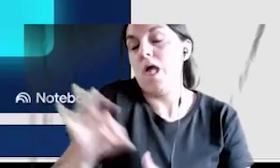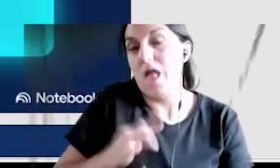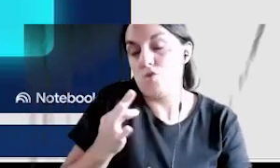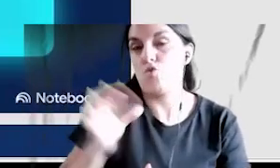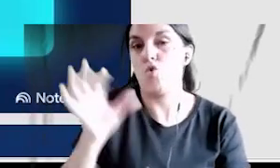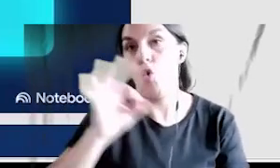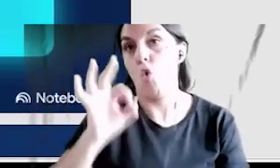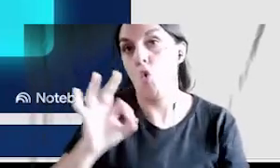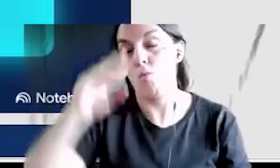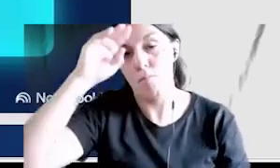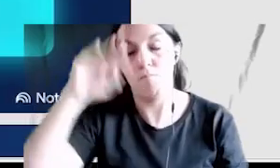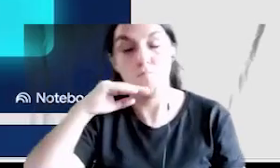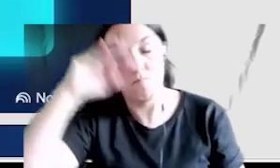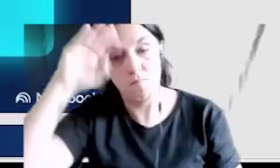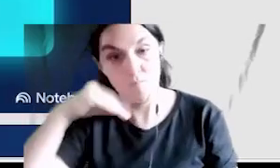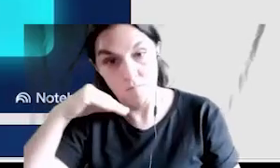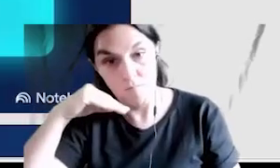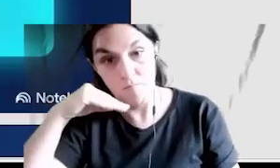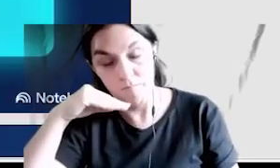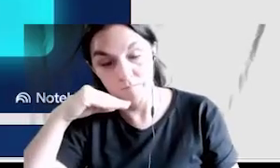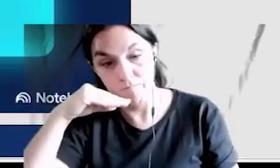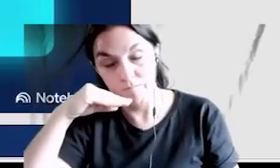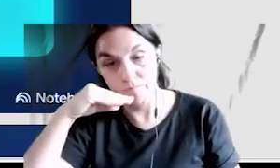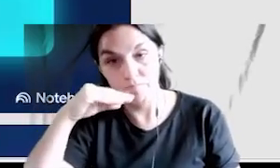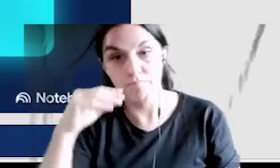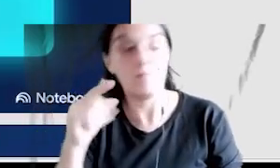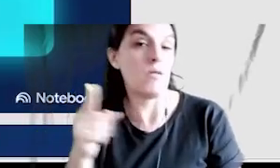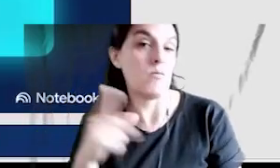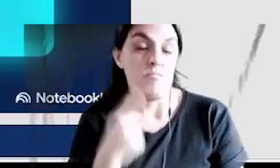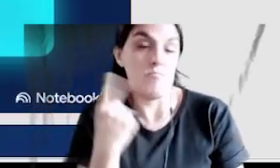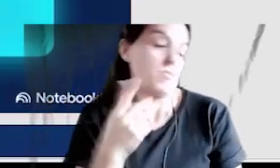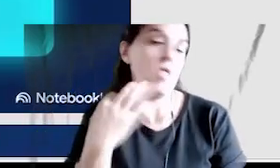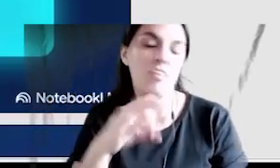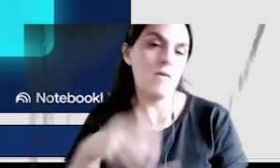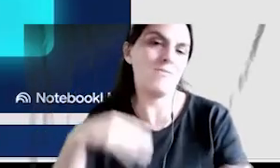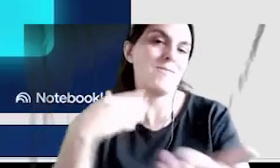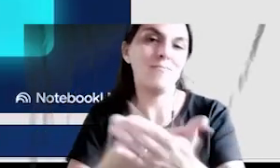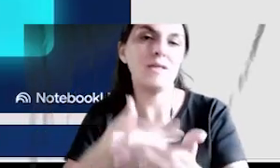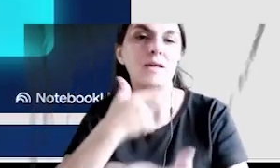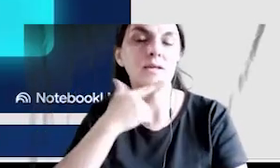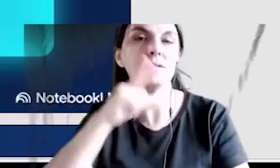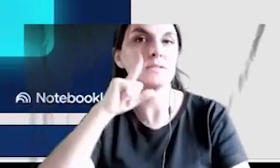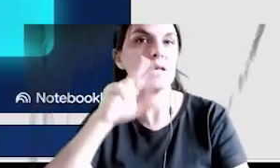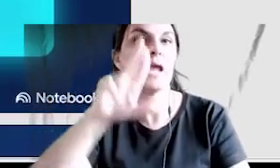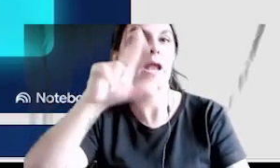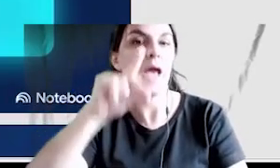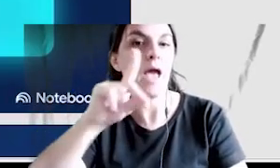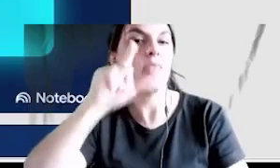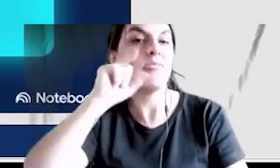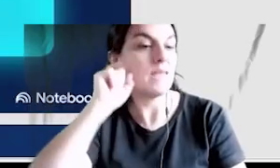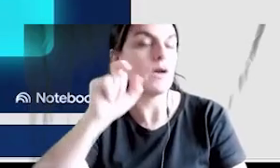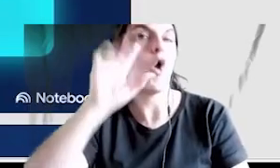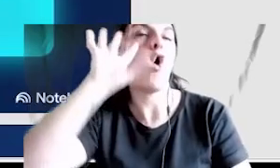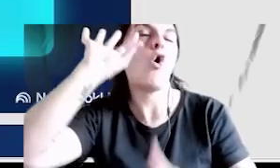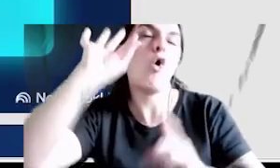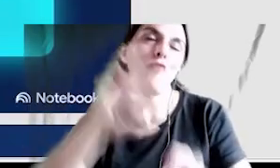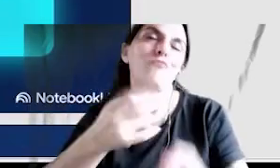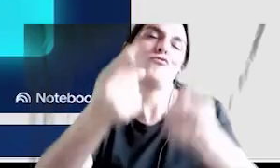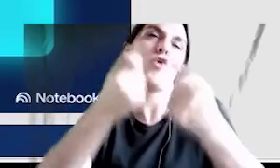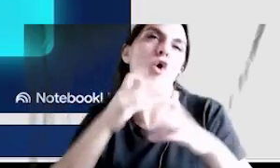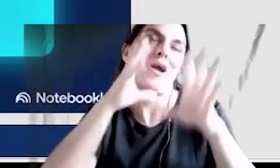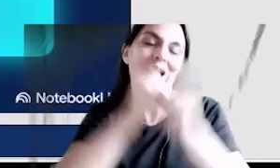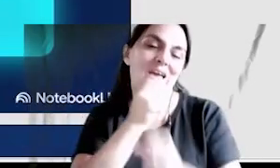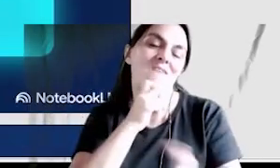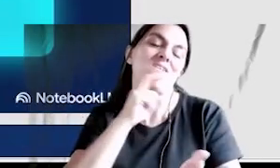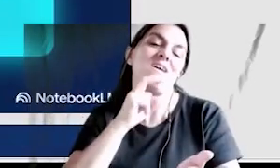mensual, el empleado está obligado a presentar este CIRADIG. Obviamente se presenta con clave fiscal, no nos va, si uno empieza a